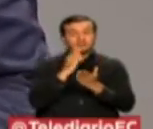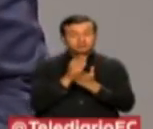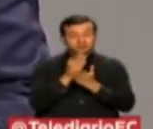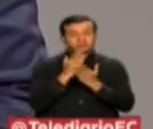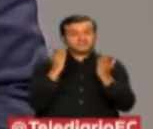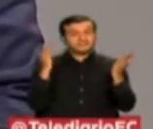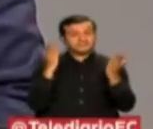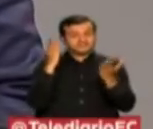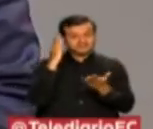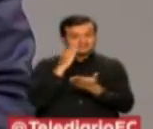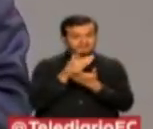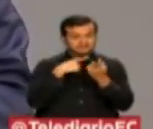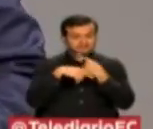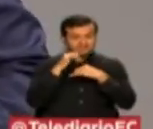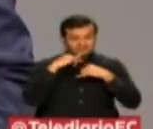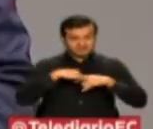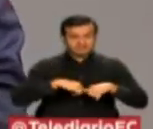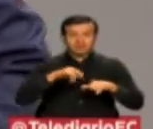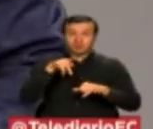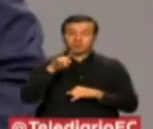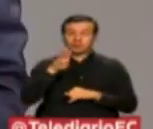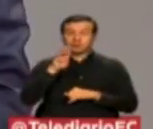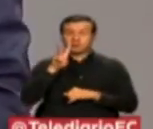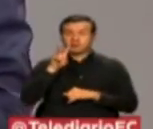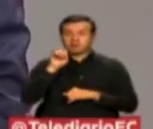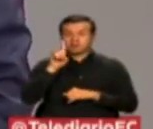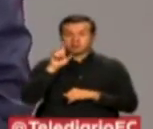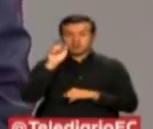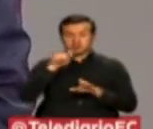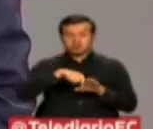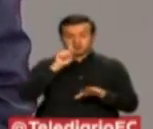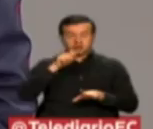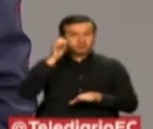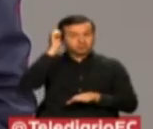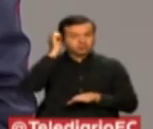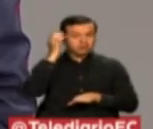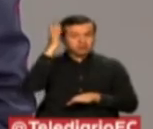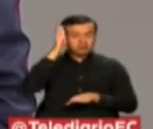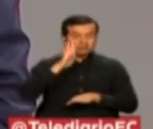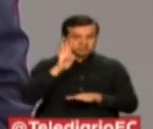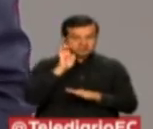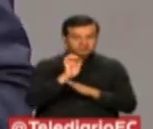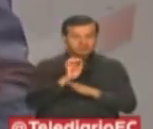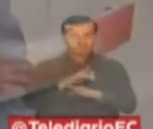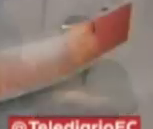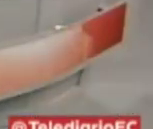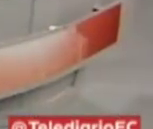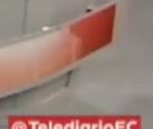regresamos de inmediato con Carlos Poveda, abogado de Julian Assange en el Ecuador.